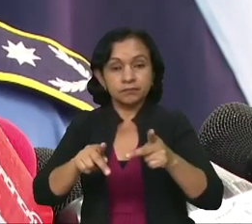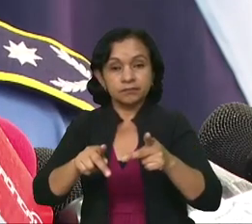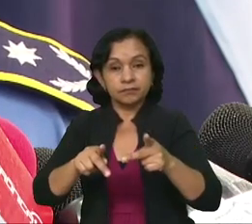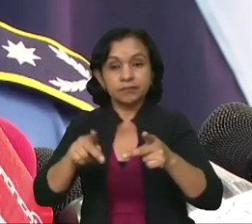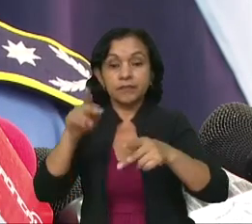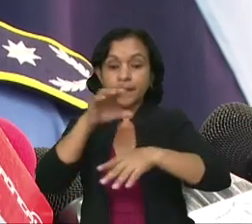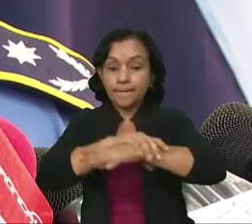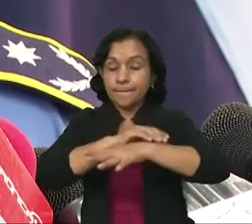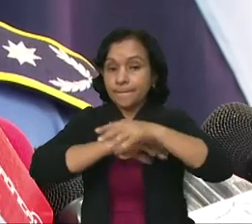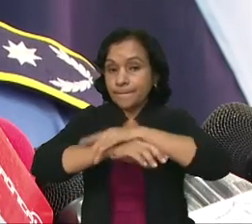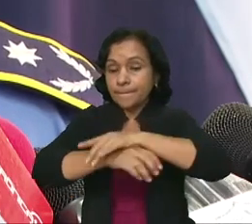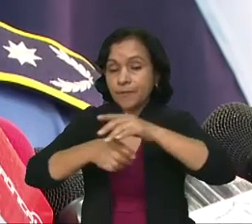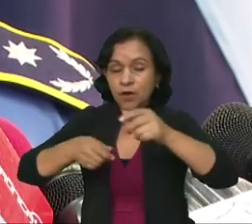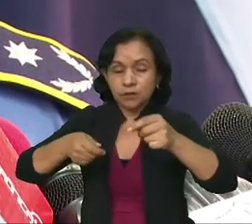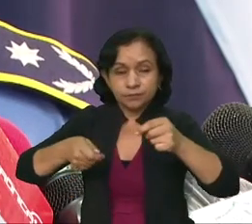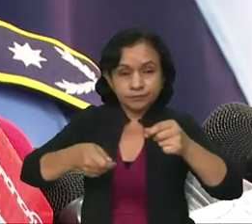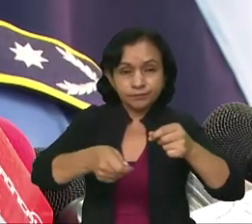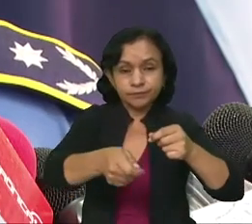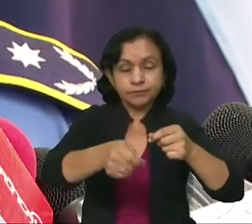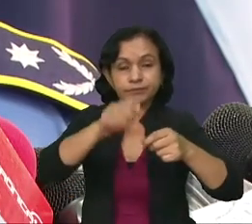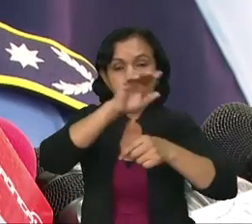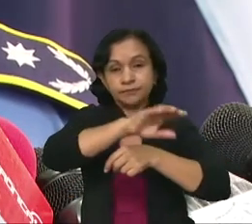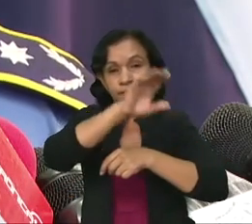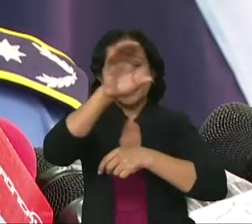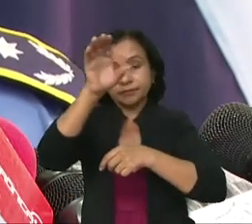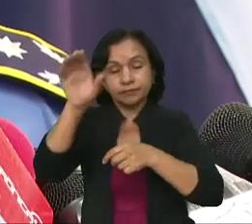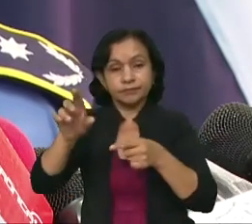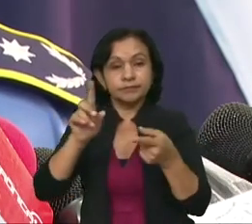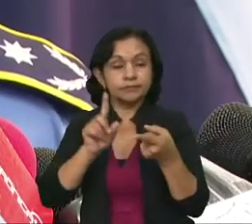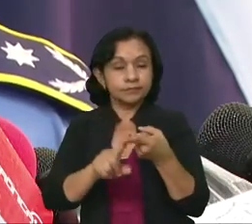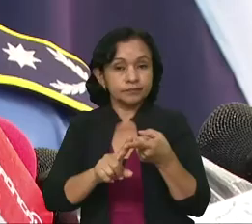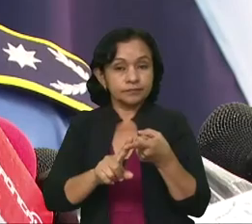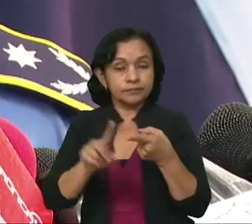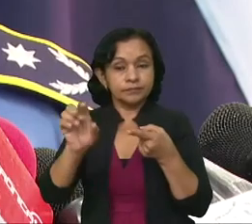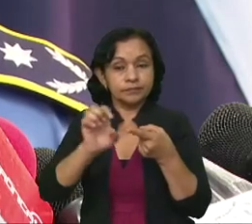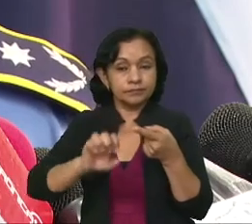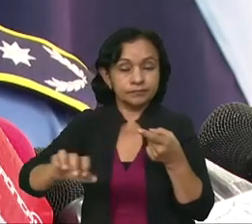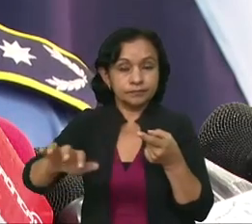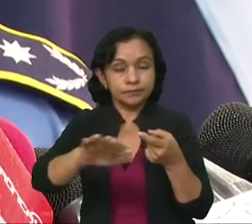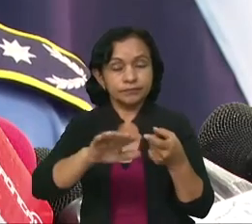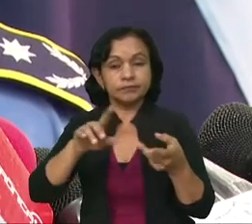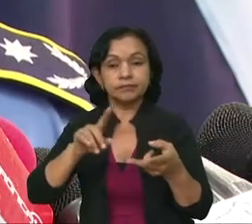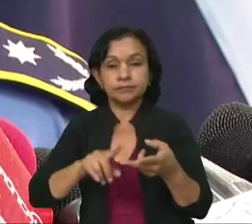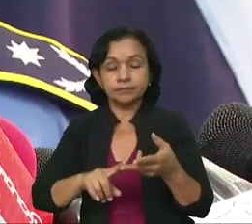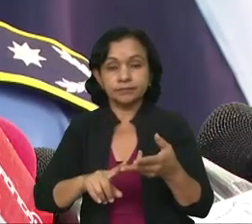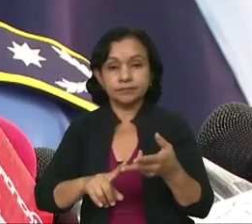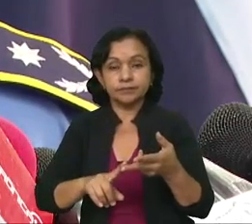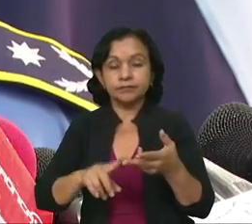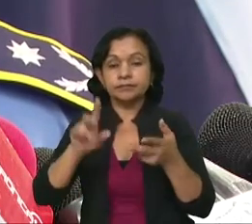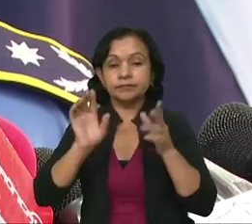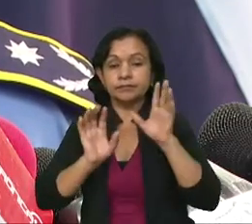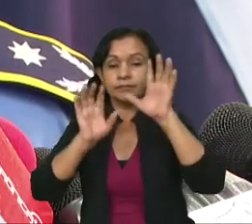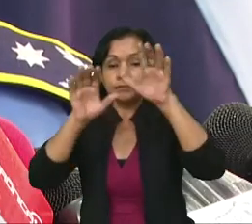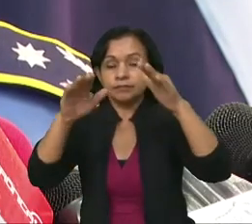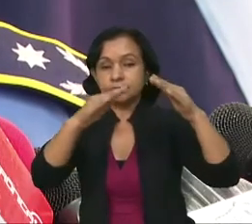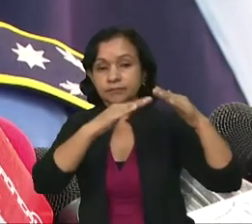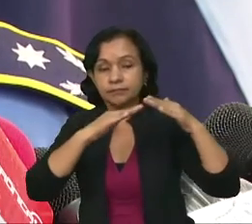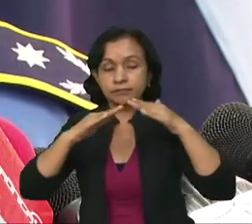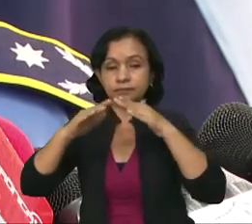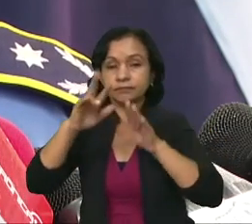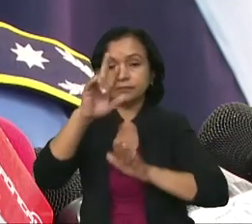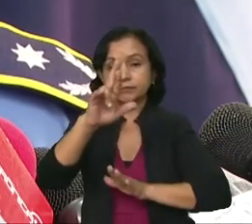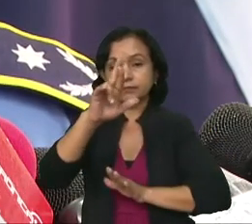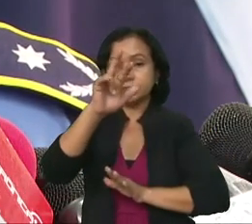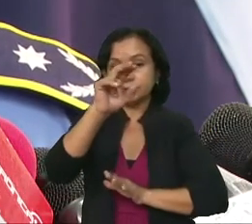presos por delito de homicidio en los departamentos de Estelí, León, Región Autónoma